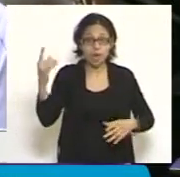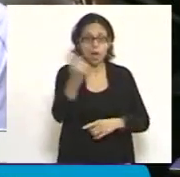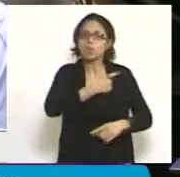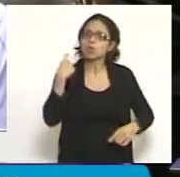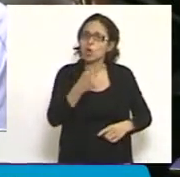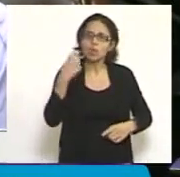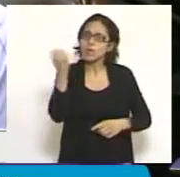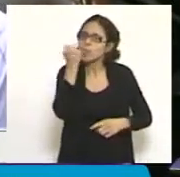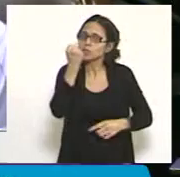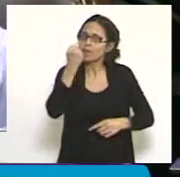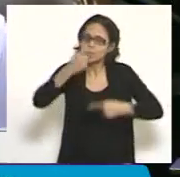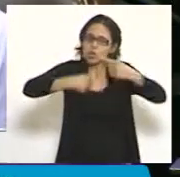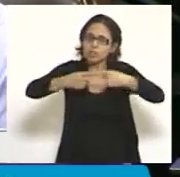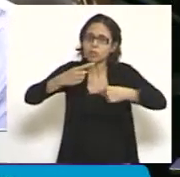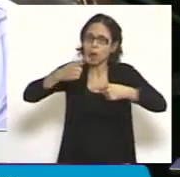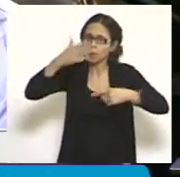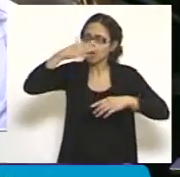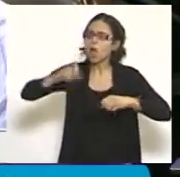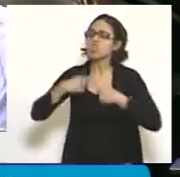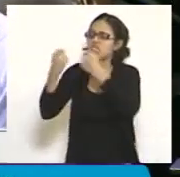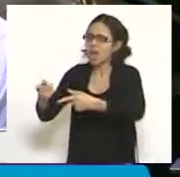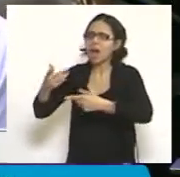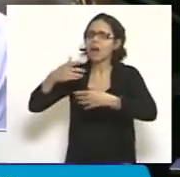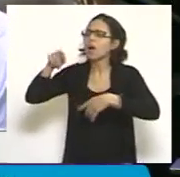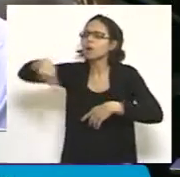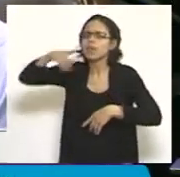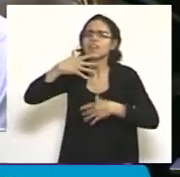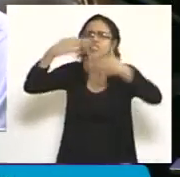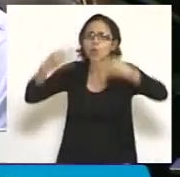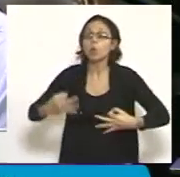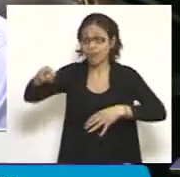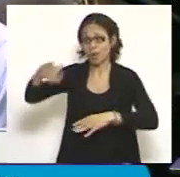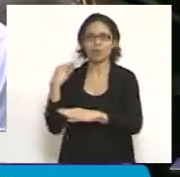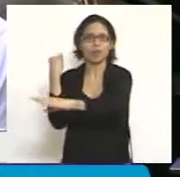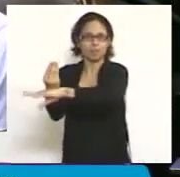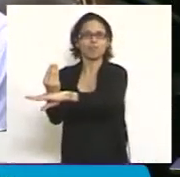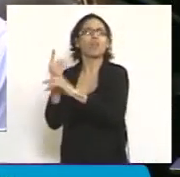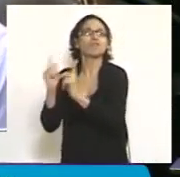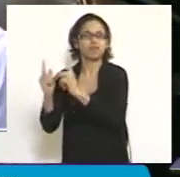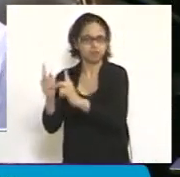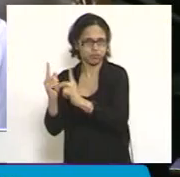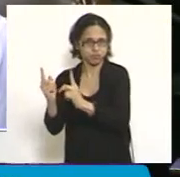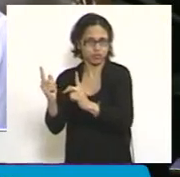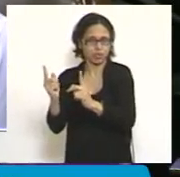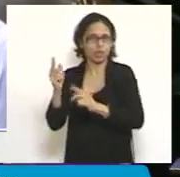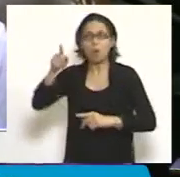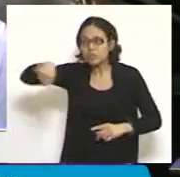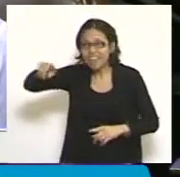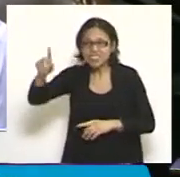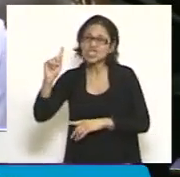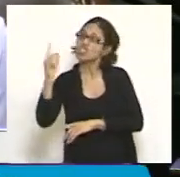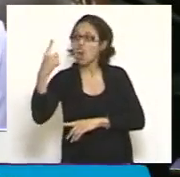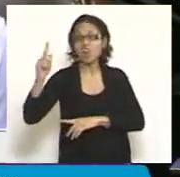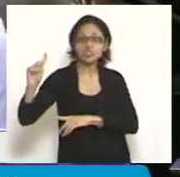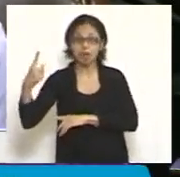que le vamos a asegurar a ustedes la legitimidad de sus cargos, porque ustedes, por ustedes solo, lo único